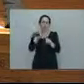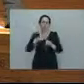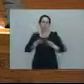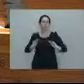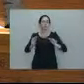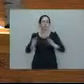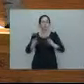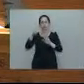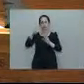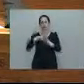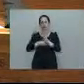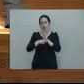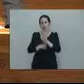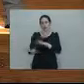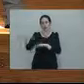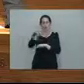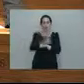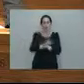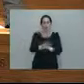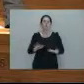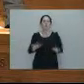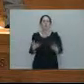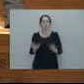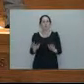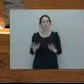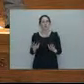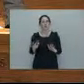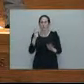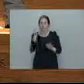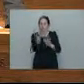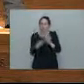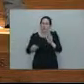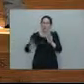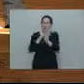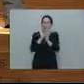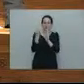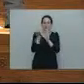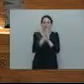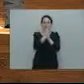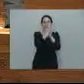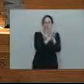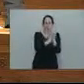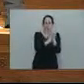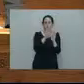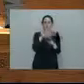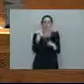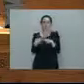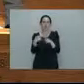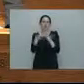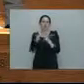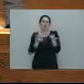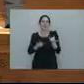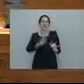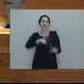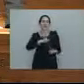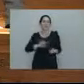la normativa comunitaria, pero, no obstante, no incorpora su reducción entre los objetivos de la política energética española. Deja